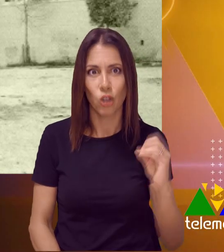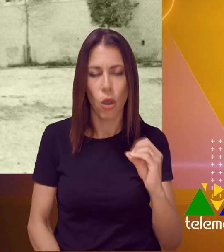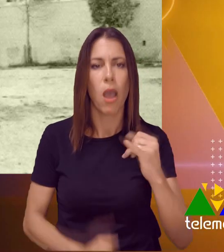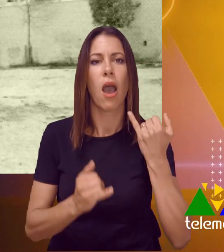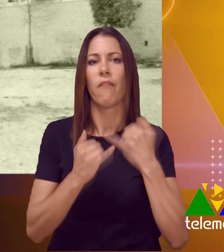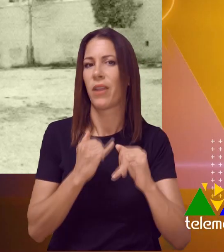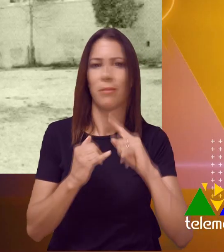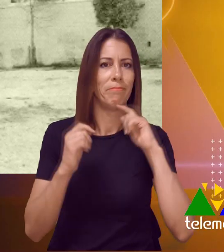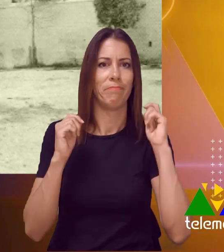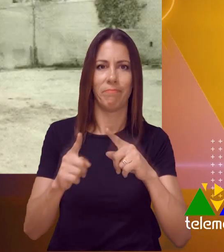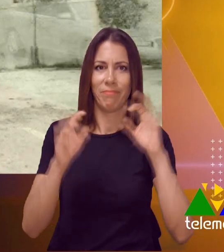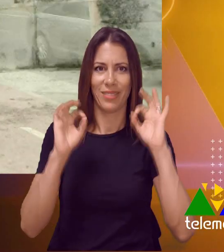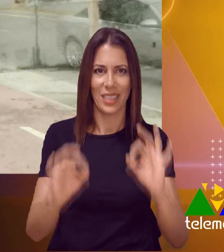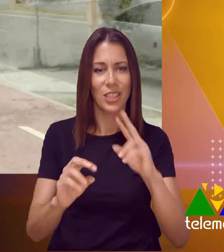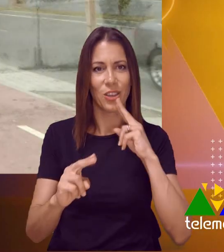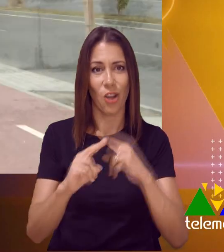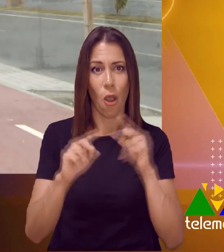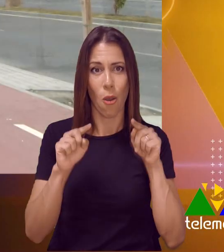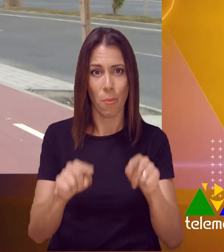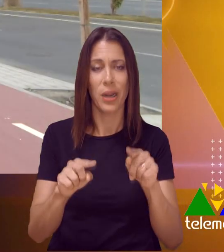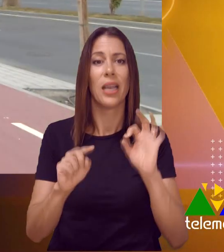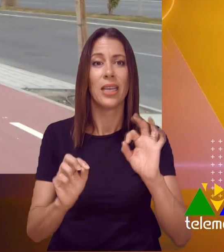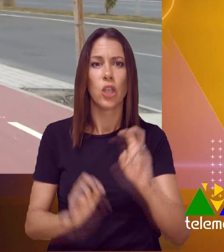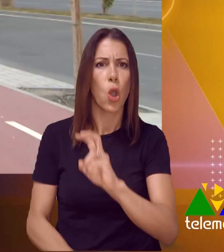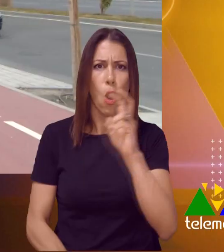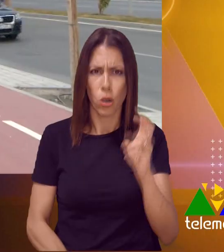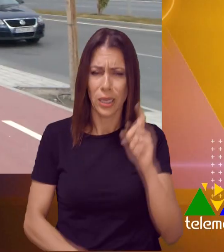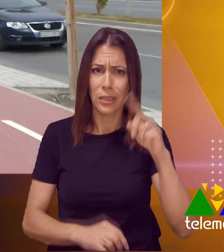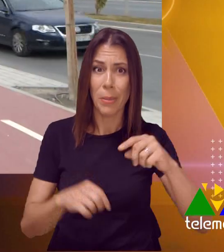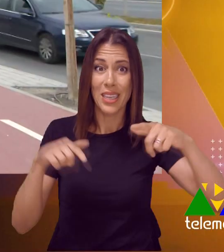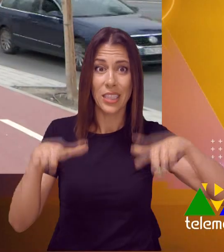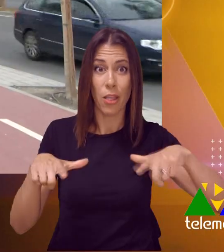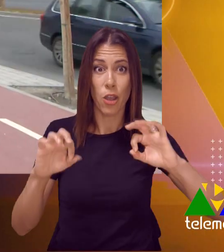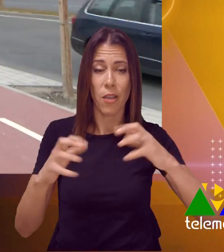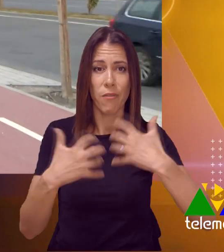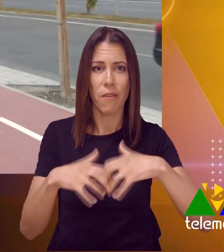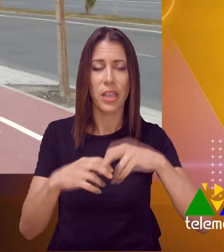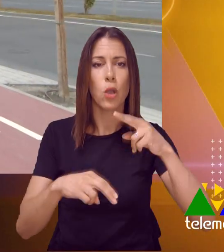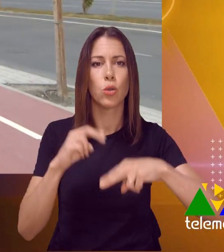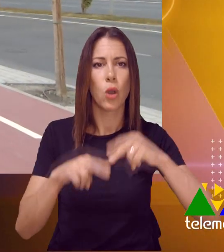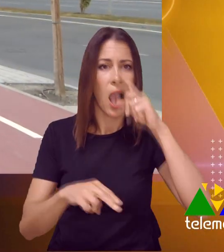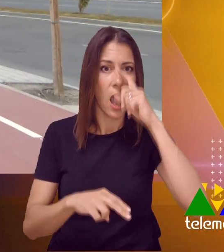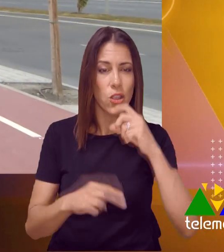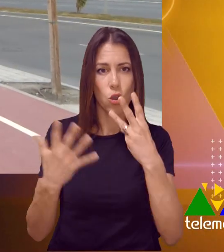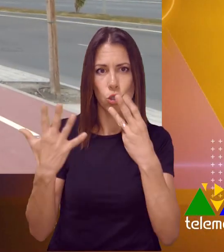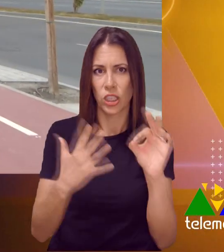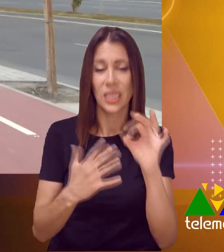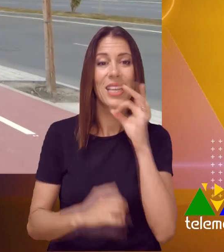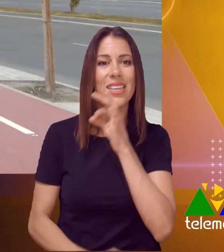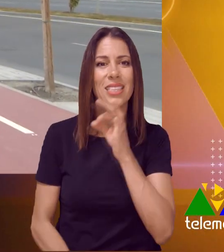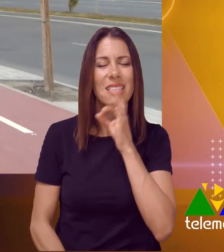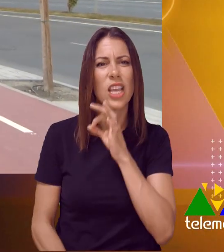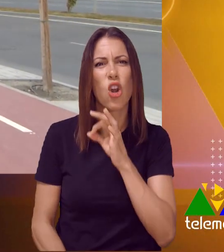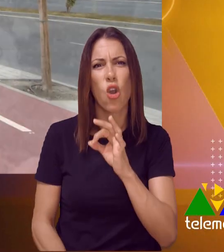se le pone Fábrica de San Fernando, que fue otra de las instalaciones fabriles que se construyen en los años 80 del